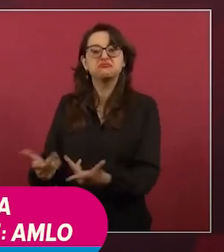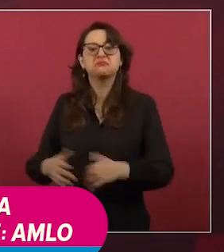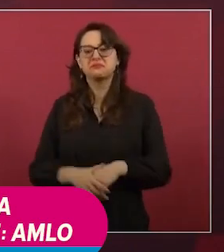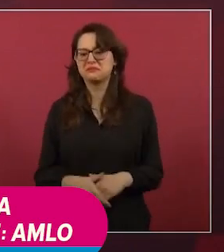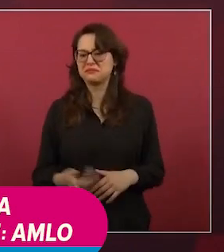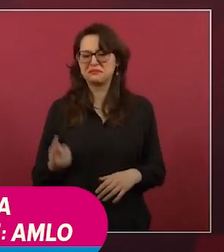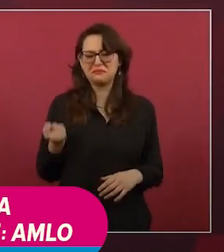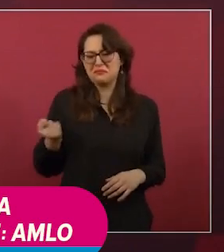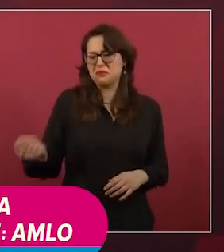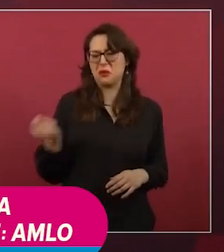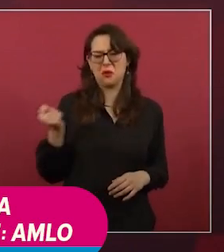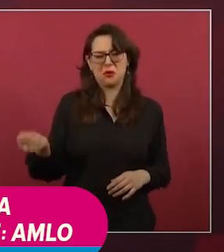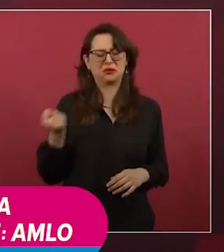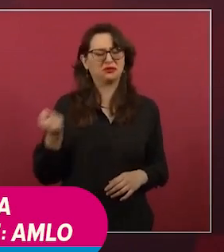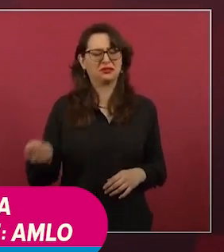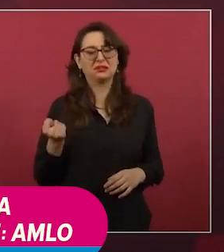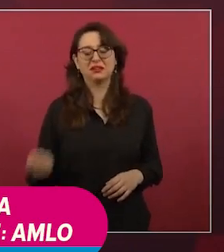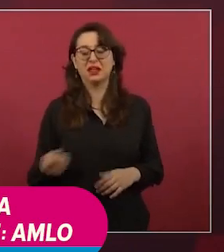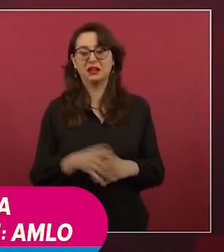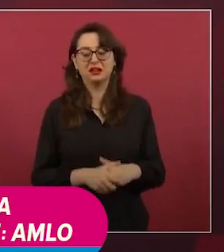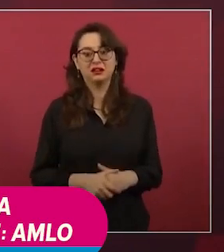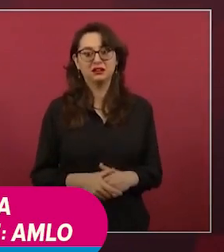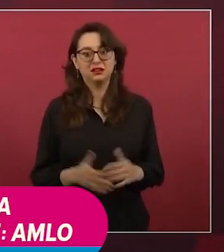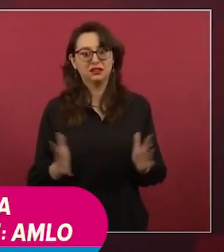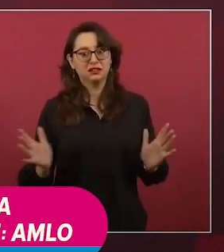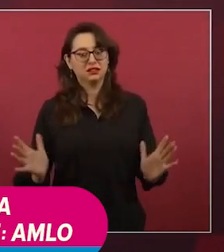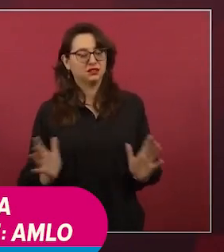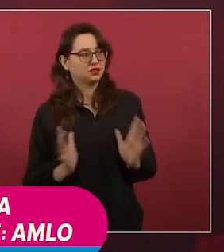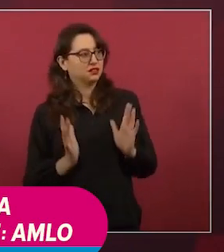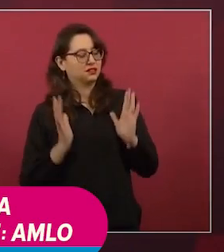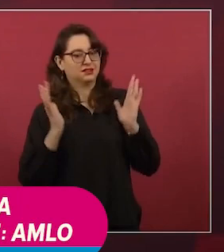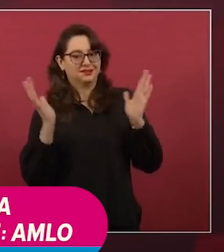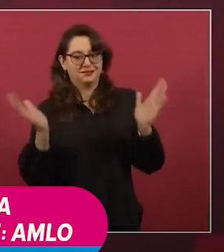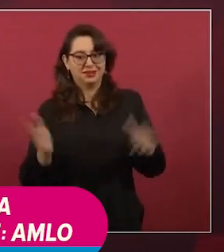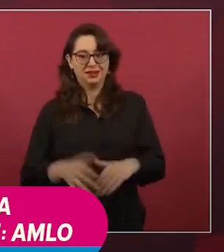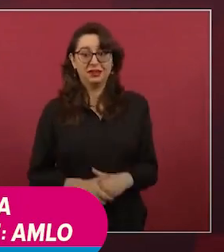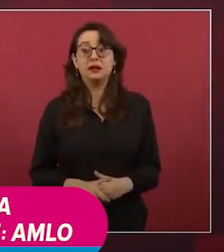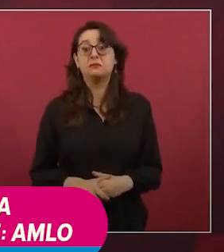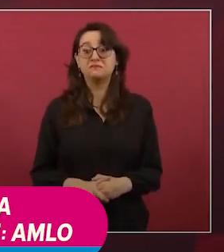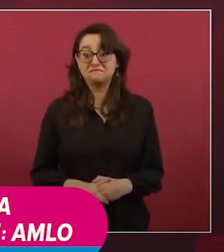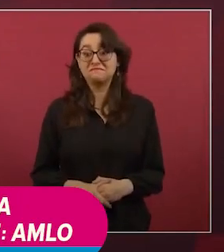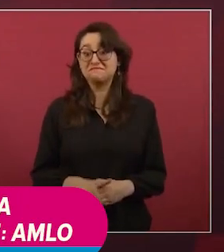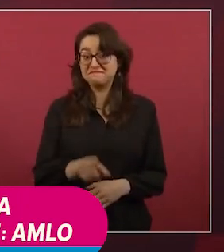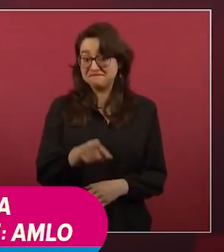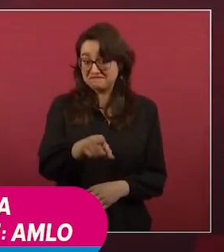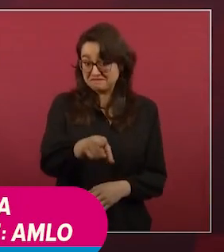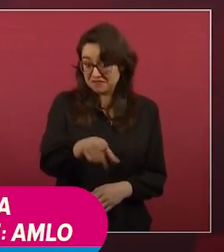ninguna limitación. Y como tú dices, no